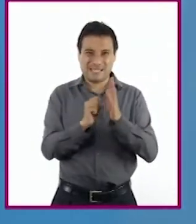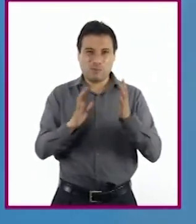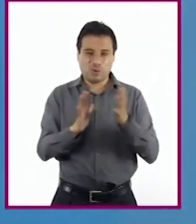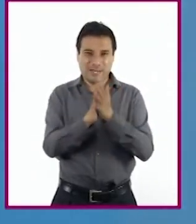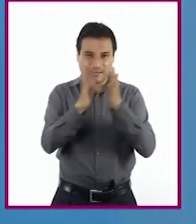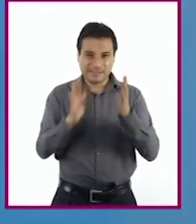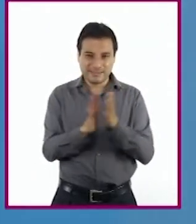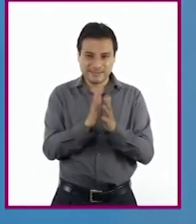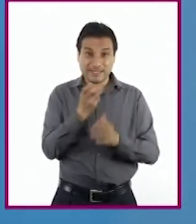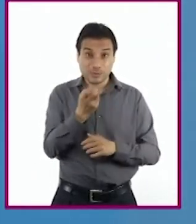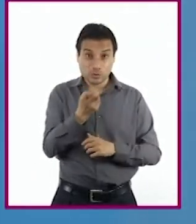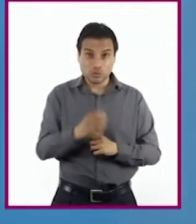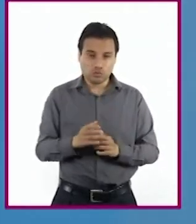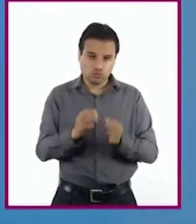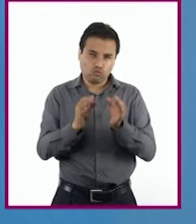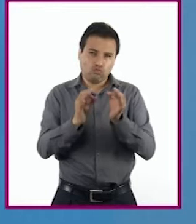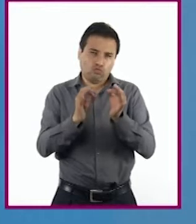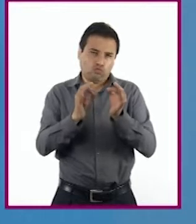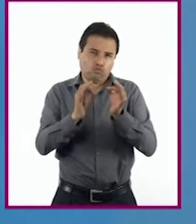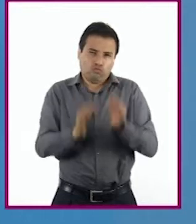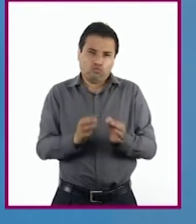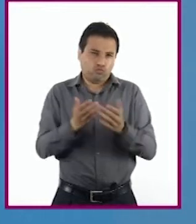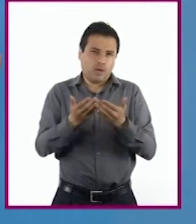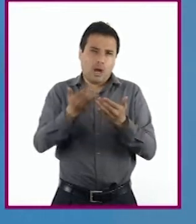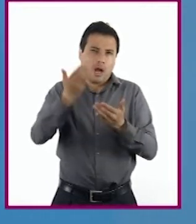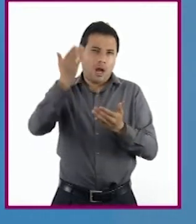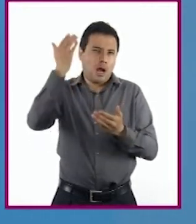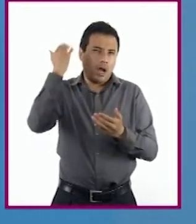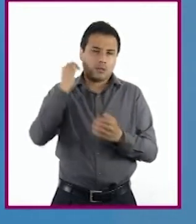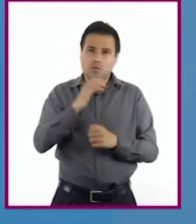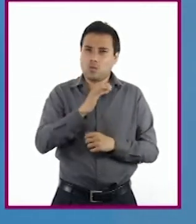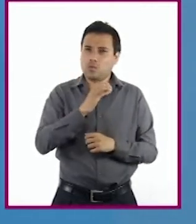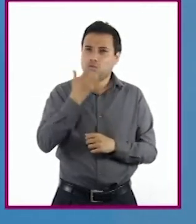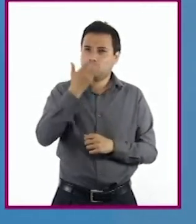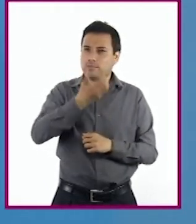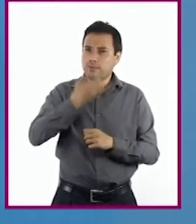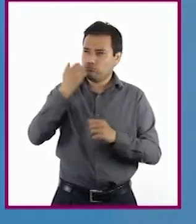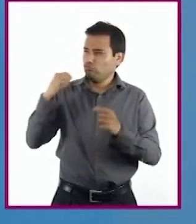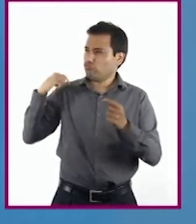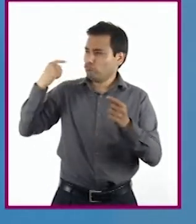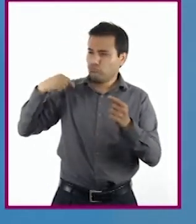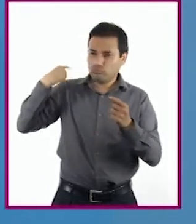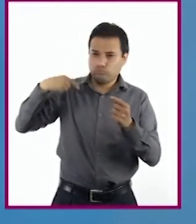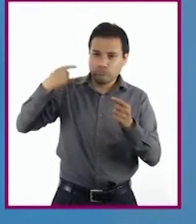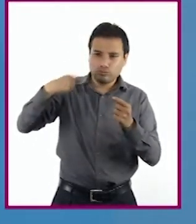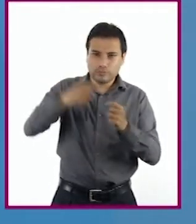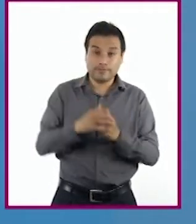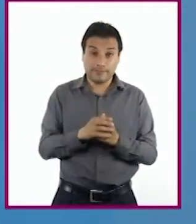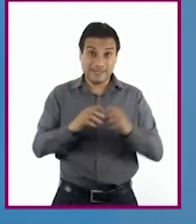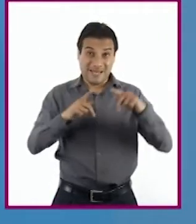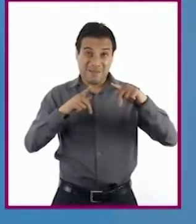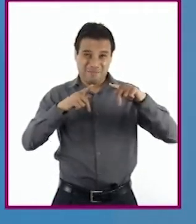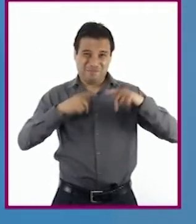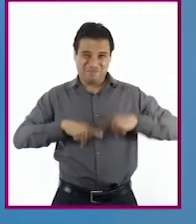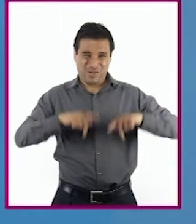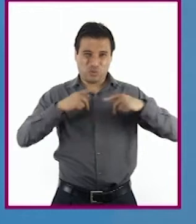una de las formas más antiguas de gobierno. En sus inicios, se buscaba que las personas reconocidas como ciudadanas